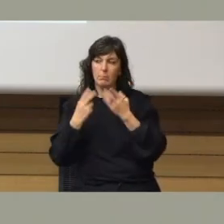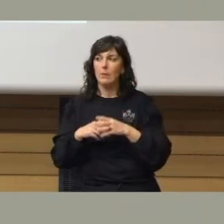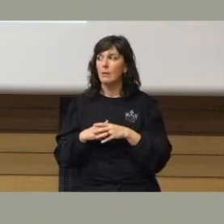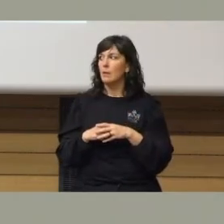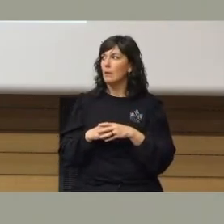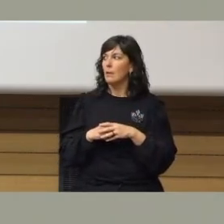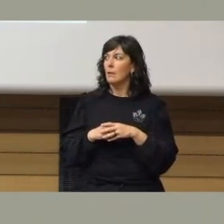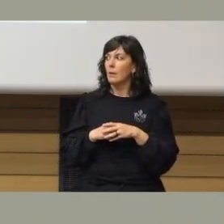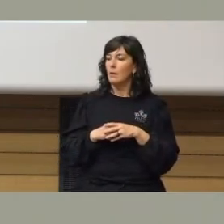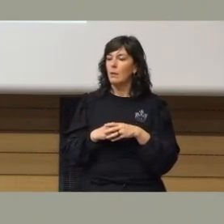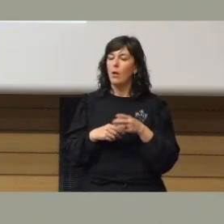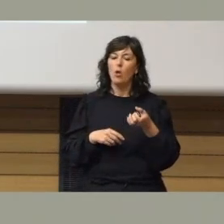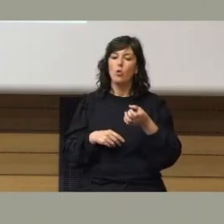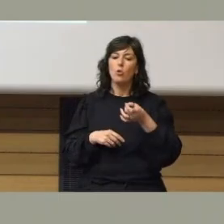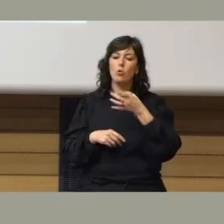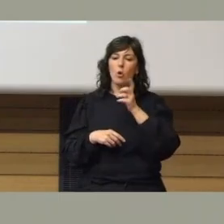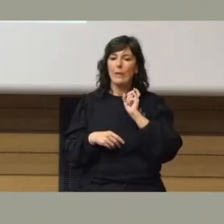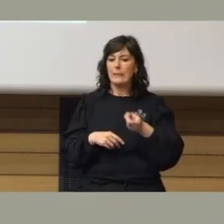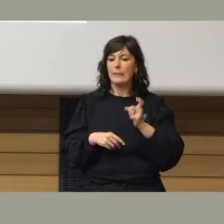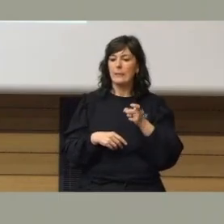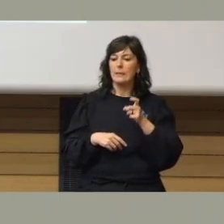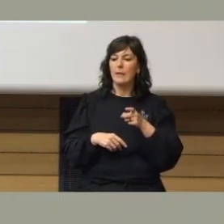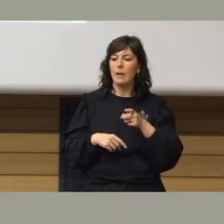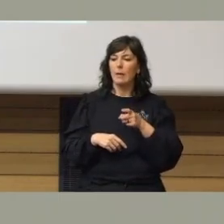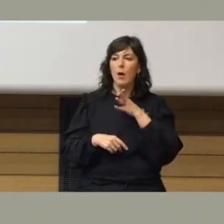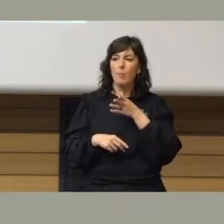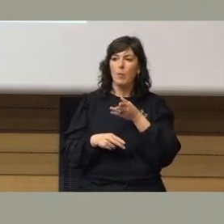¿Cuál es la droga más habitual en la sumisión química? ¿Alguien lo sabe?